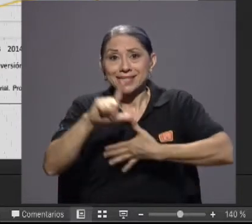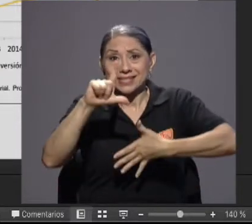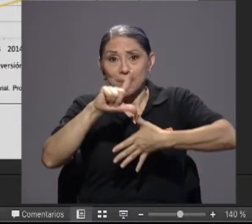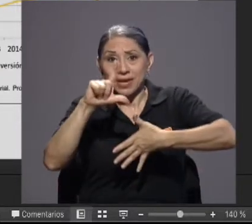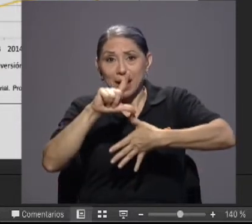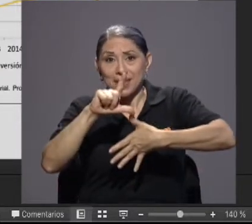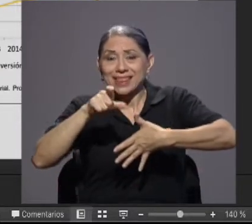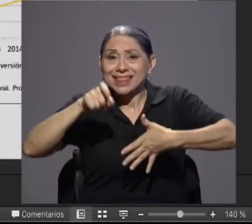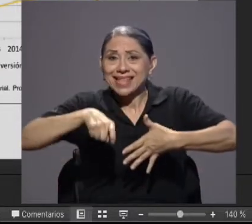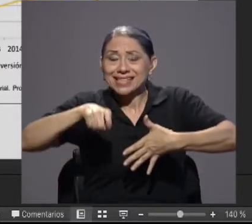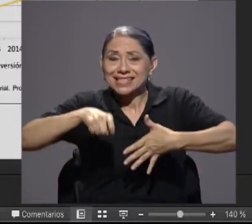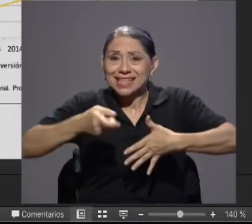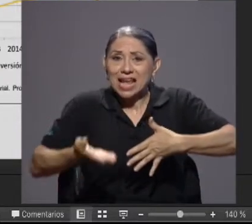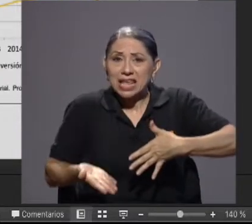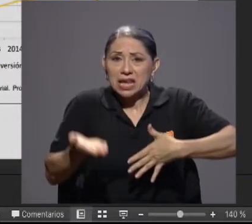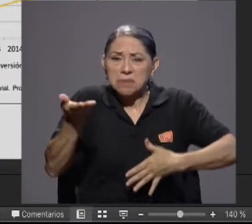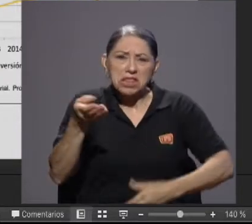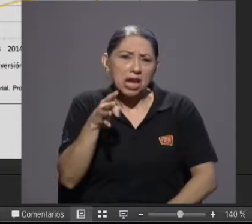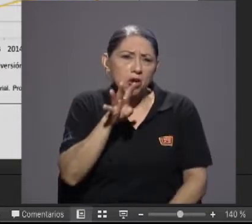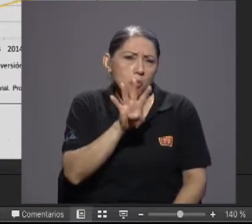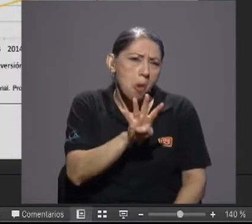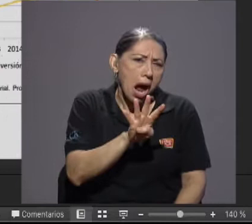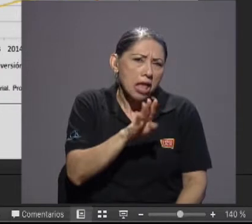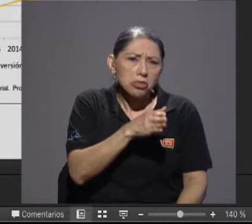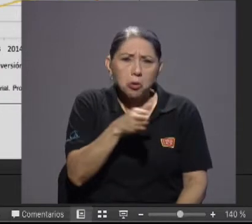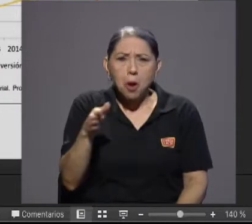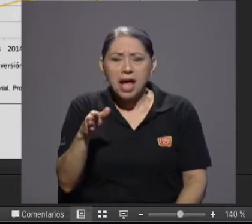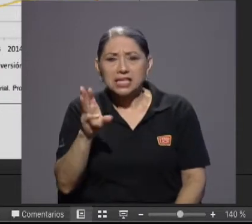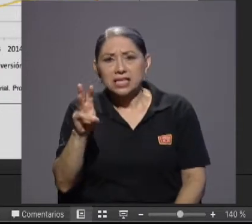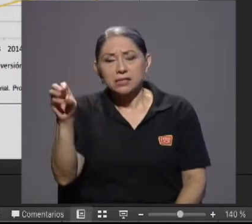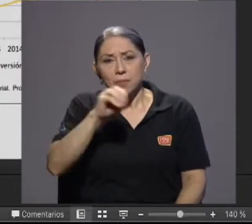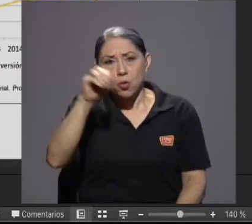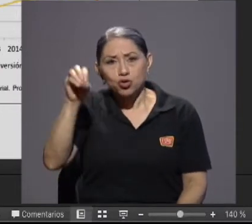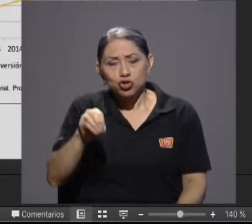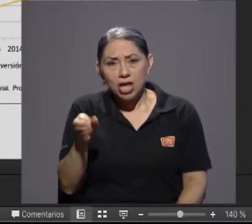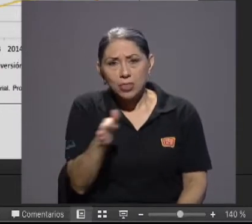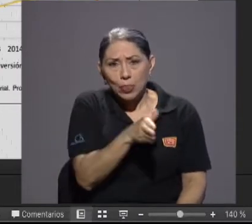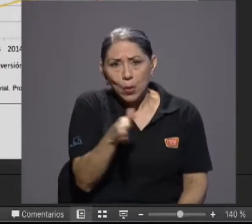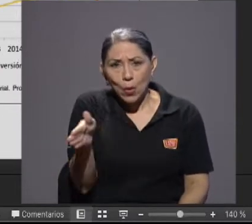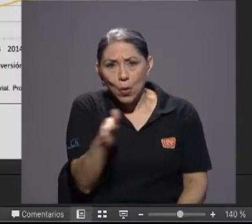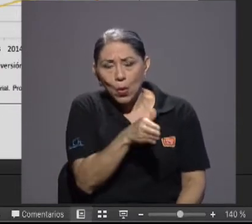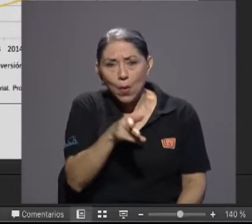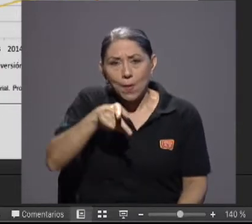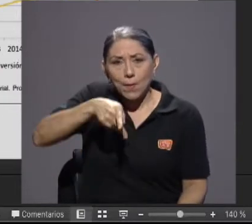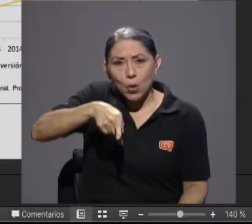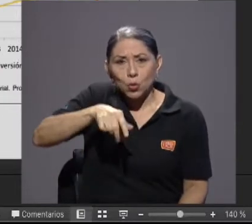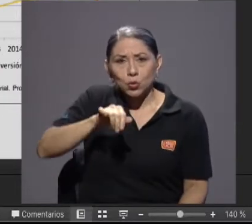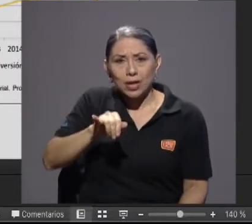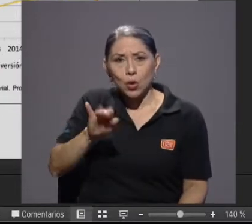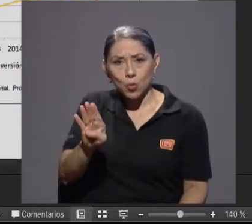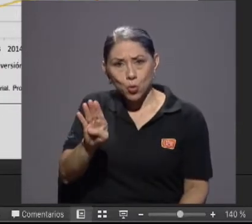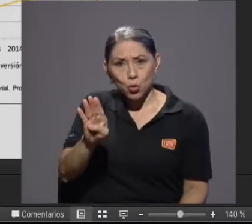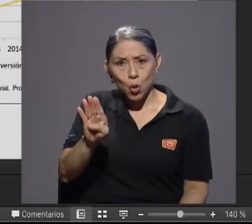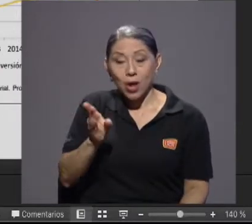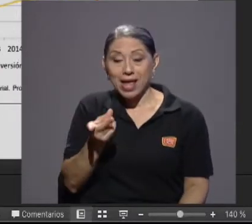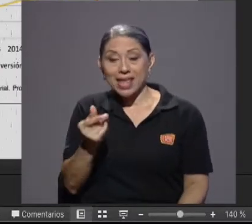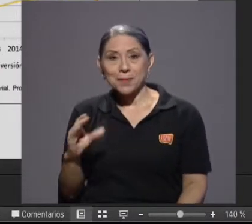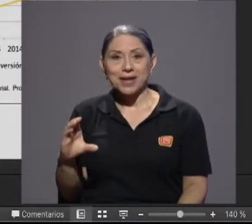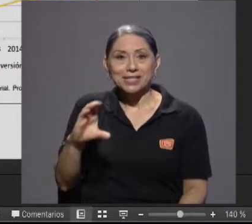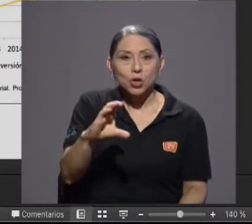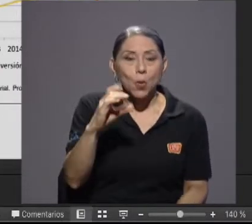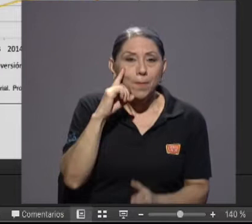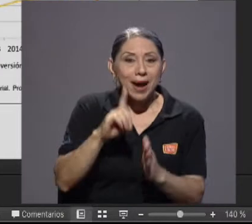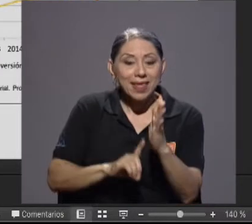requieren incrementar a entre un 4 y un 6% del Producto Interno Bruto la inversión en el